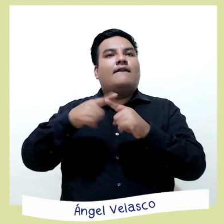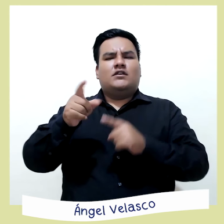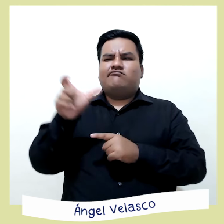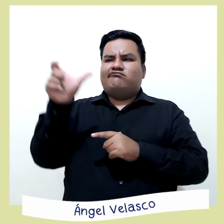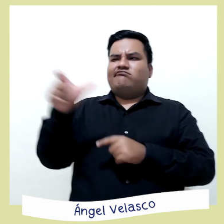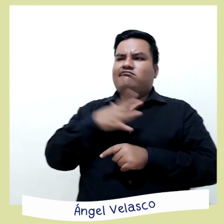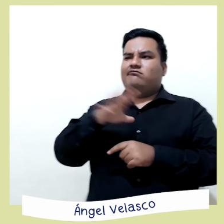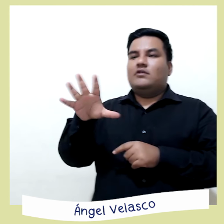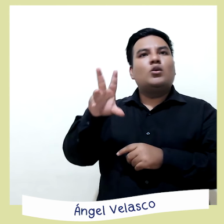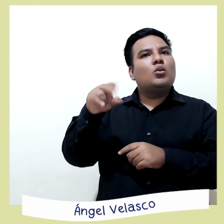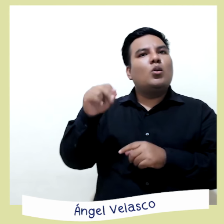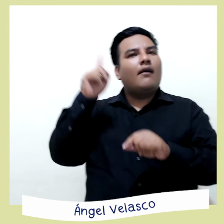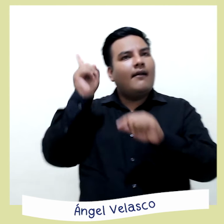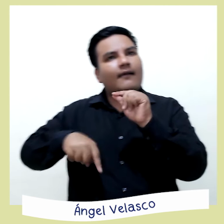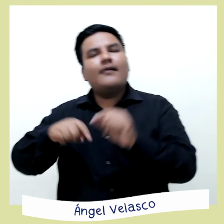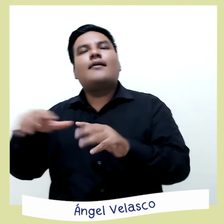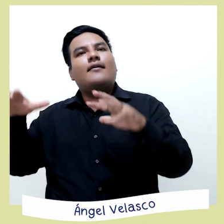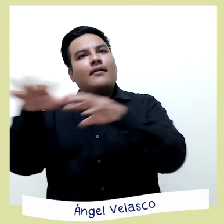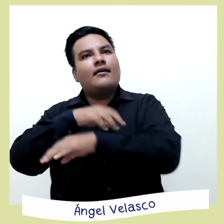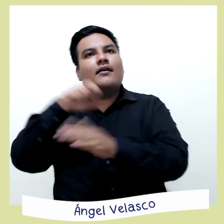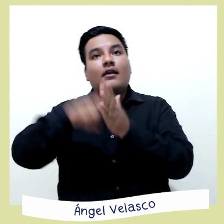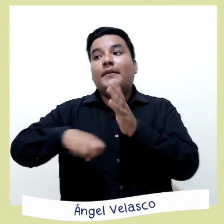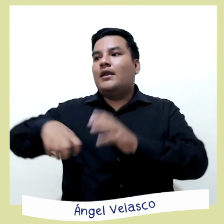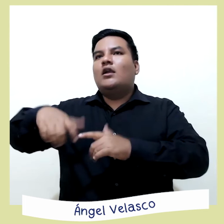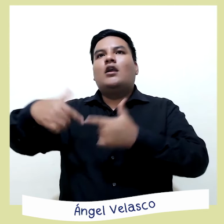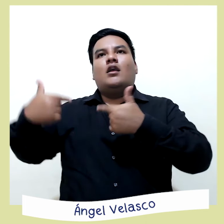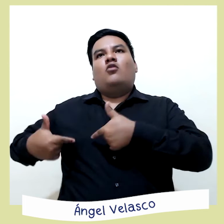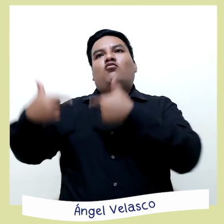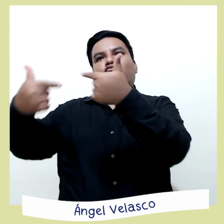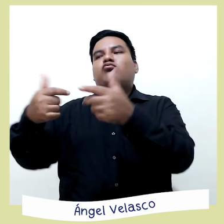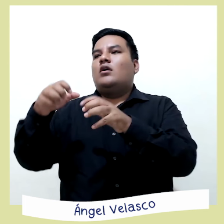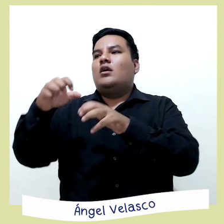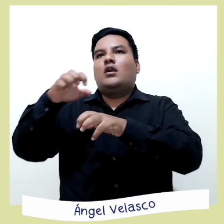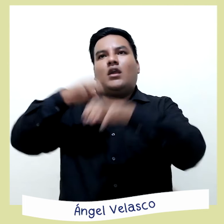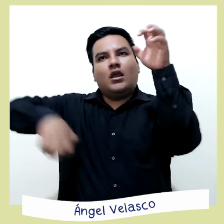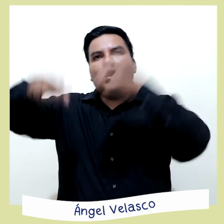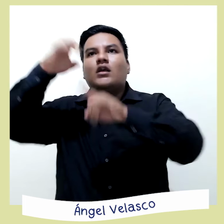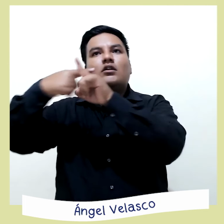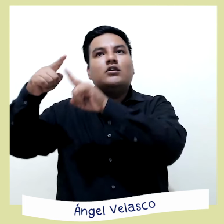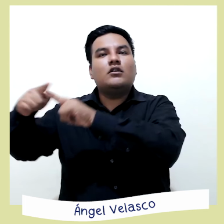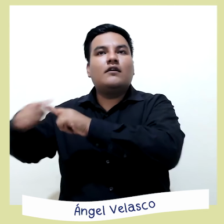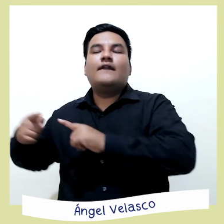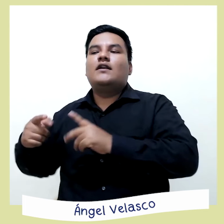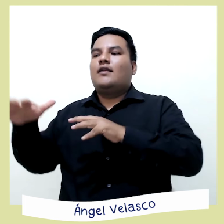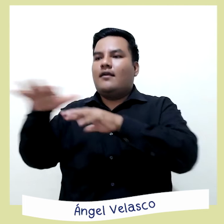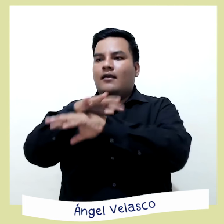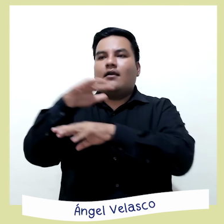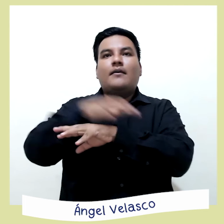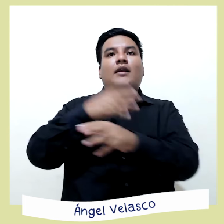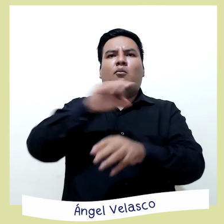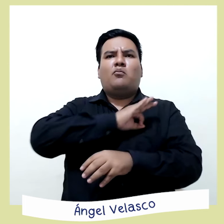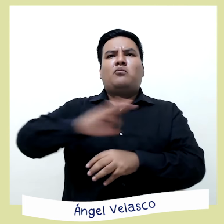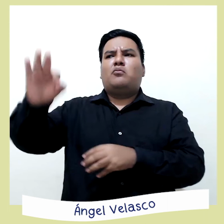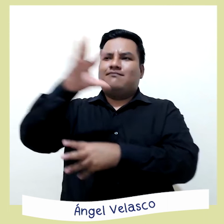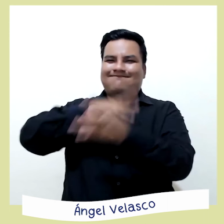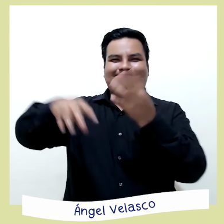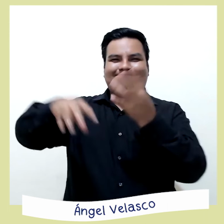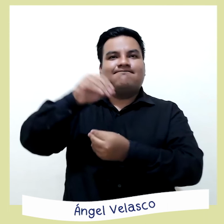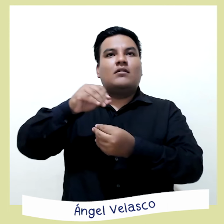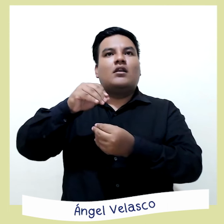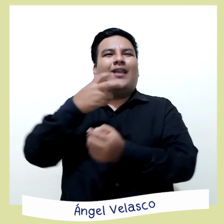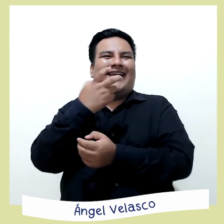las narrativas excluyentes, descalificadoras y promover el entendimiento entre las distintas generaciones para